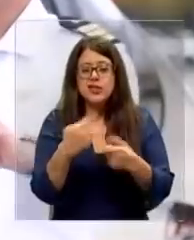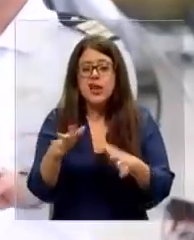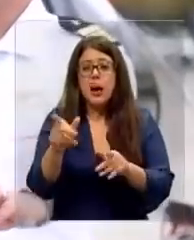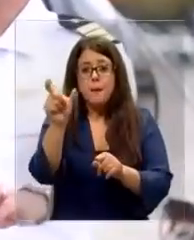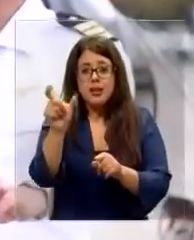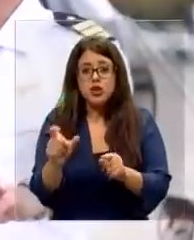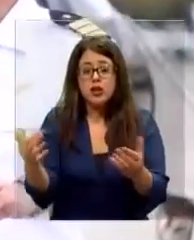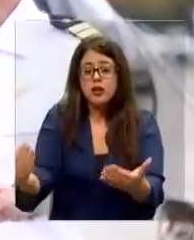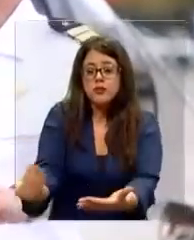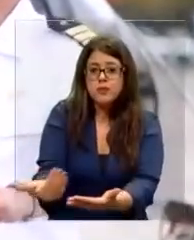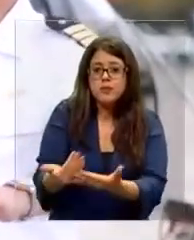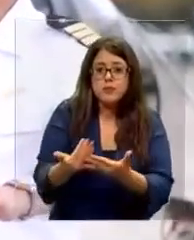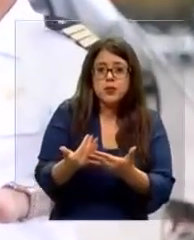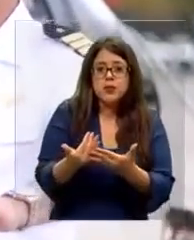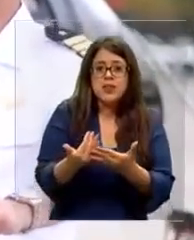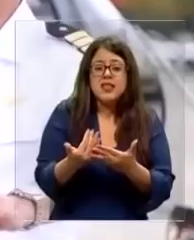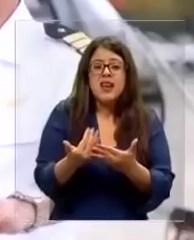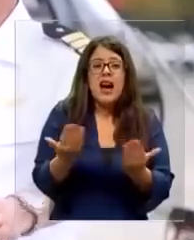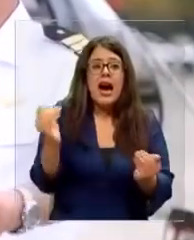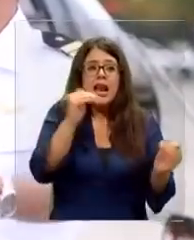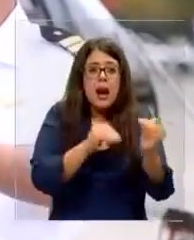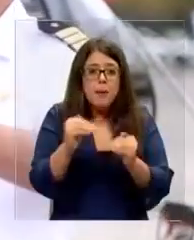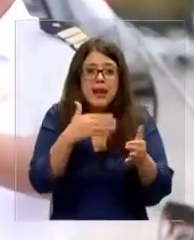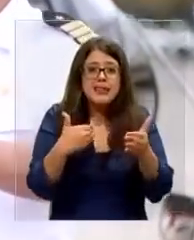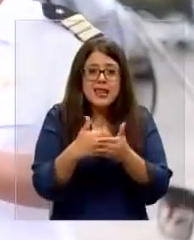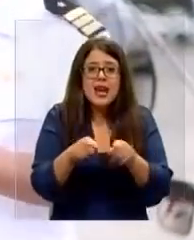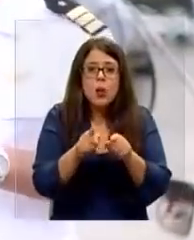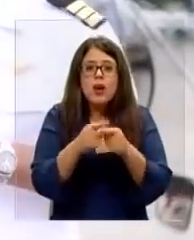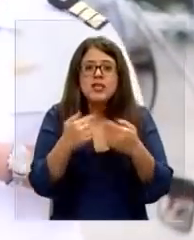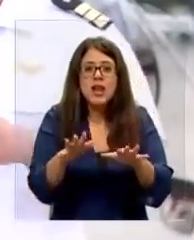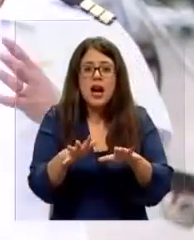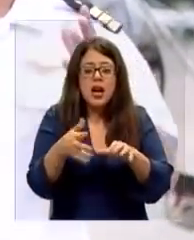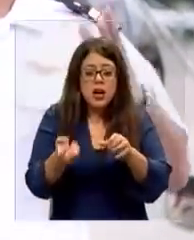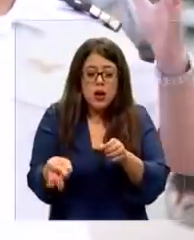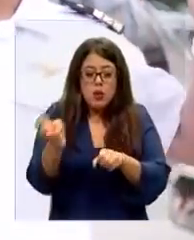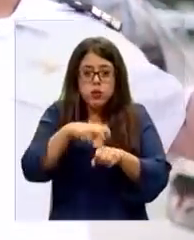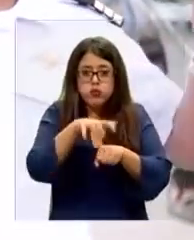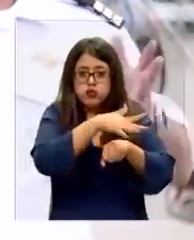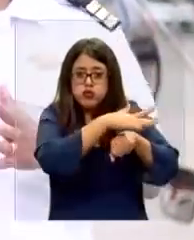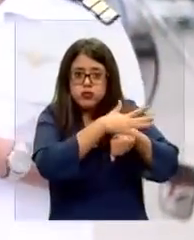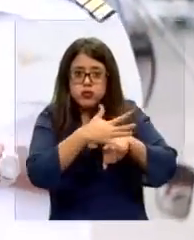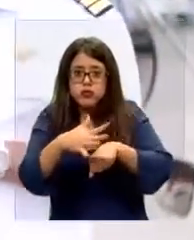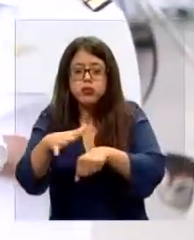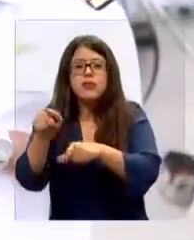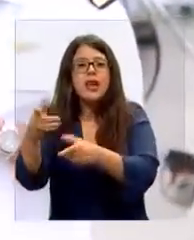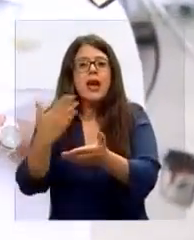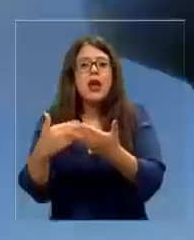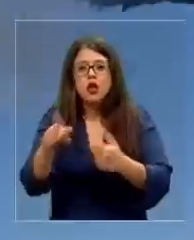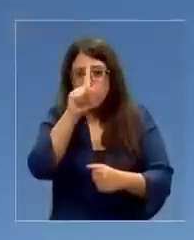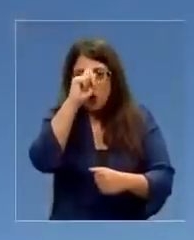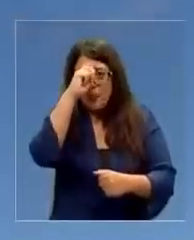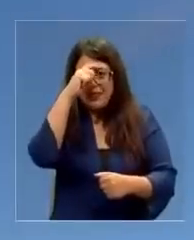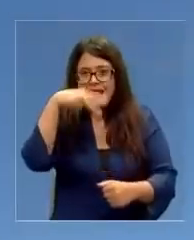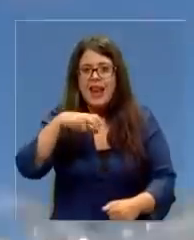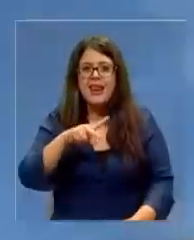persona, la dejamos en la playa y tenemos la capacidad de embarcarla en el mismo helicóptero y aquí, por ejemplo, llevarla al hospital naval.